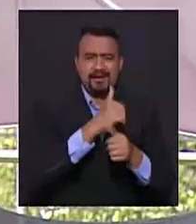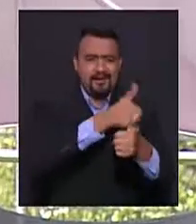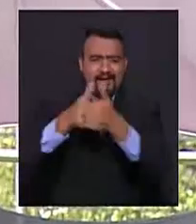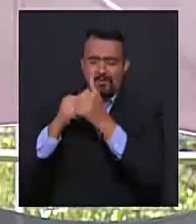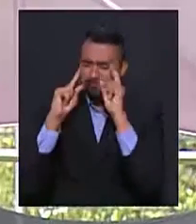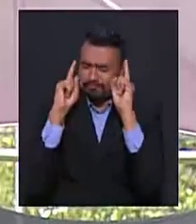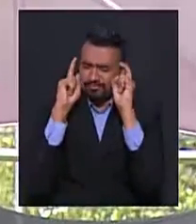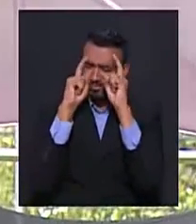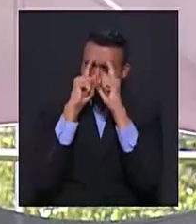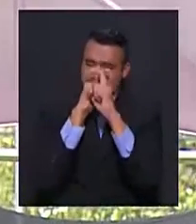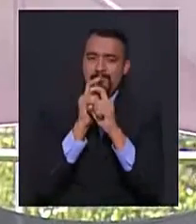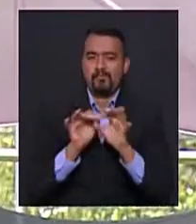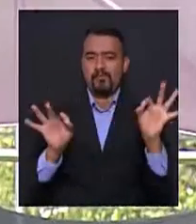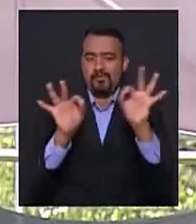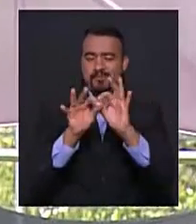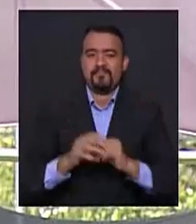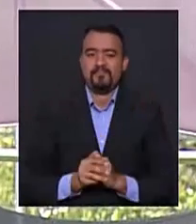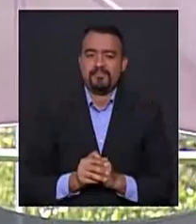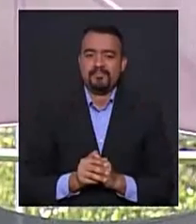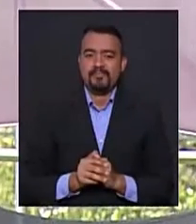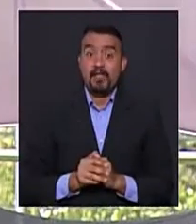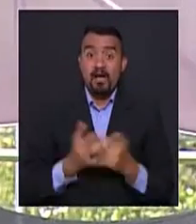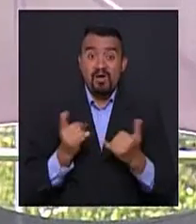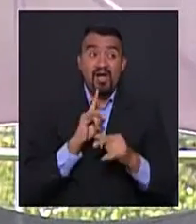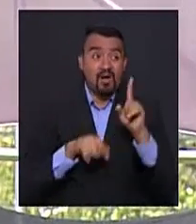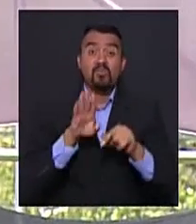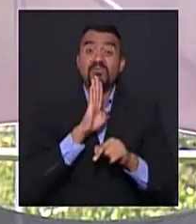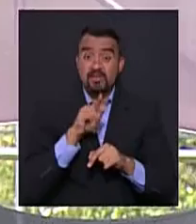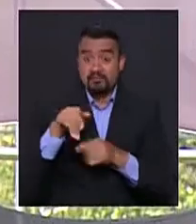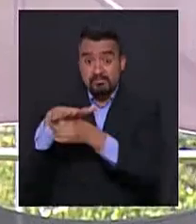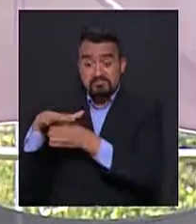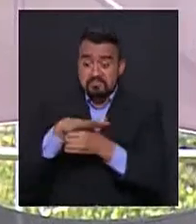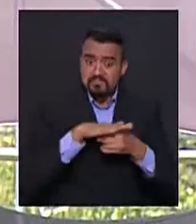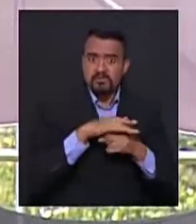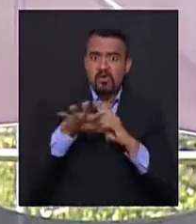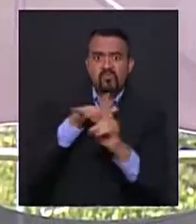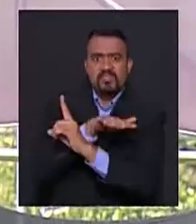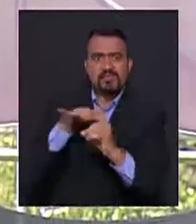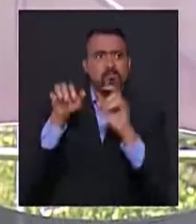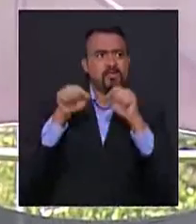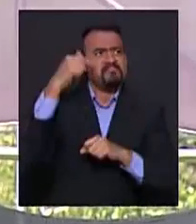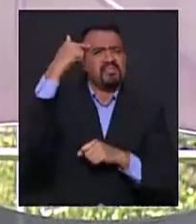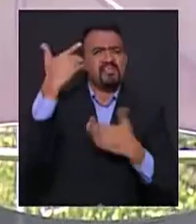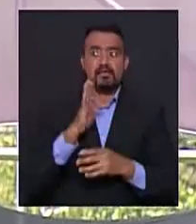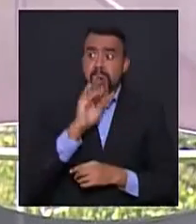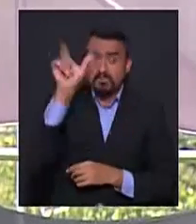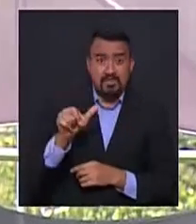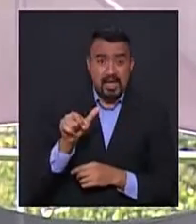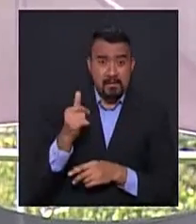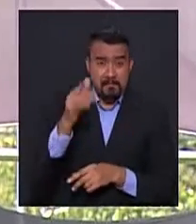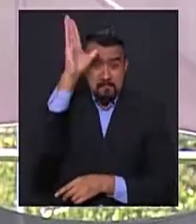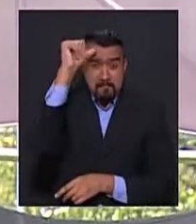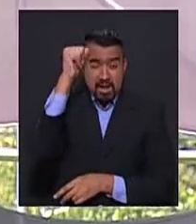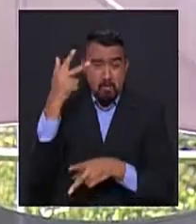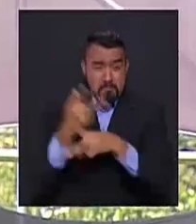es importante porque en ciertos entornos la ficción es la primera herramienta que nos enseña cómo vivir. Los victimarios de